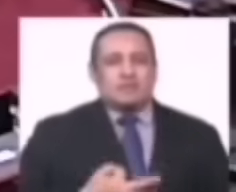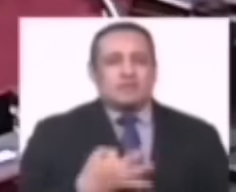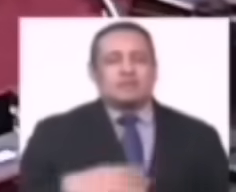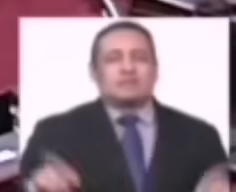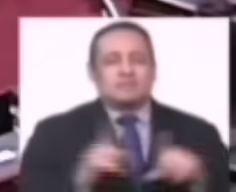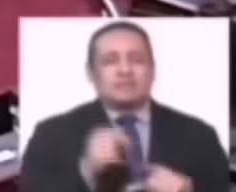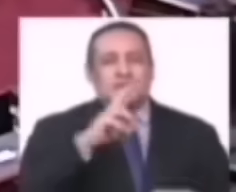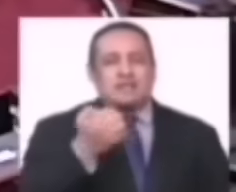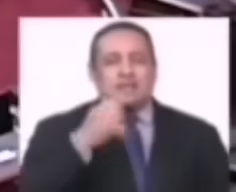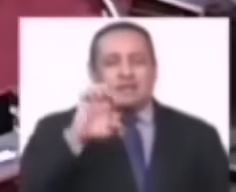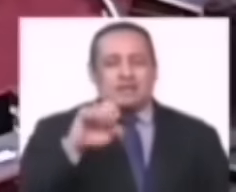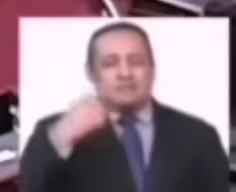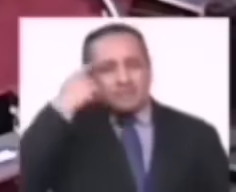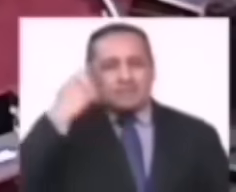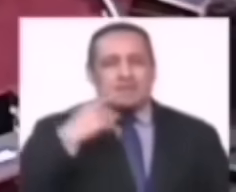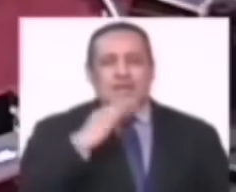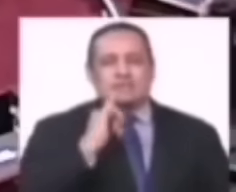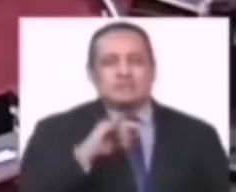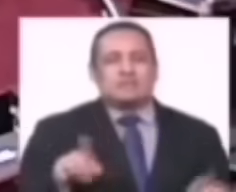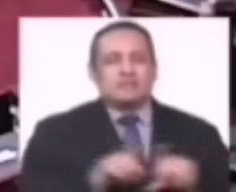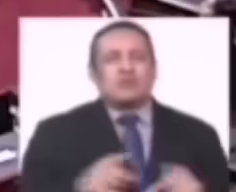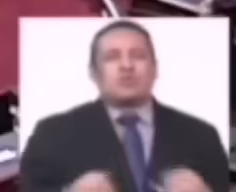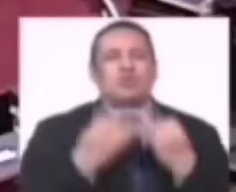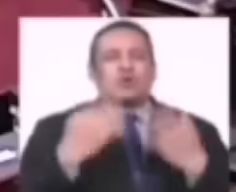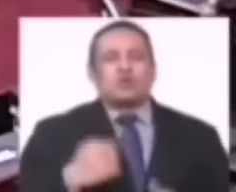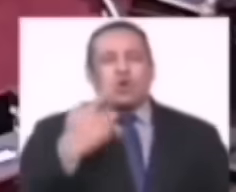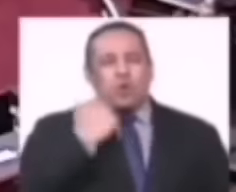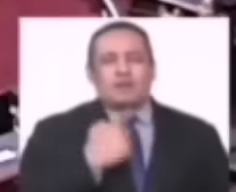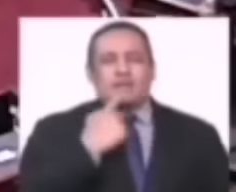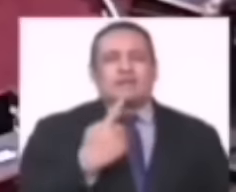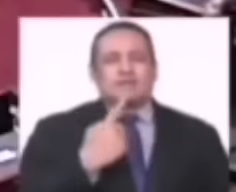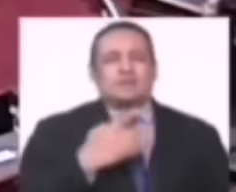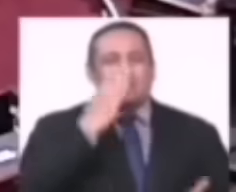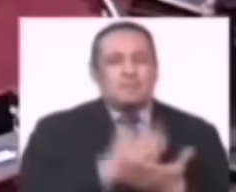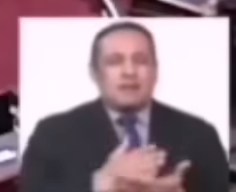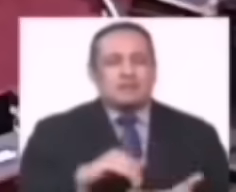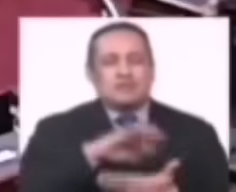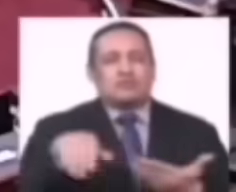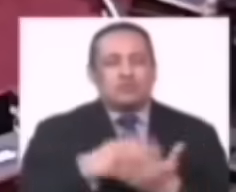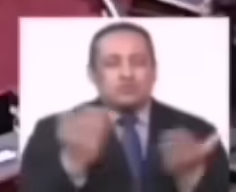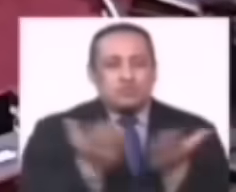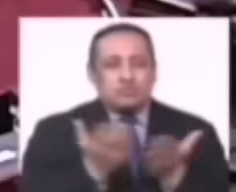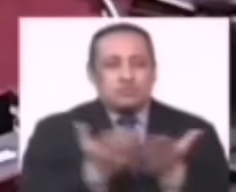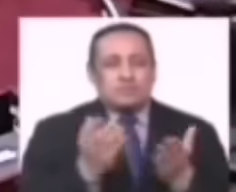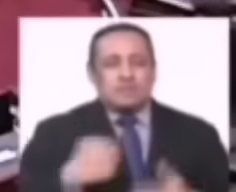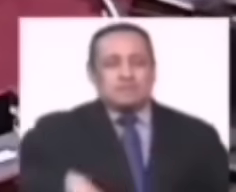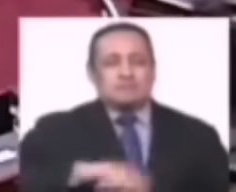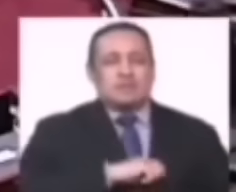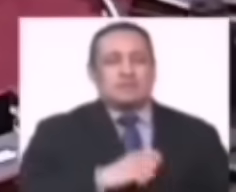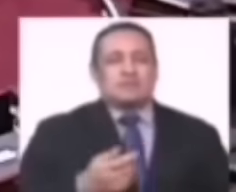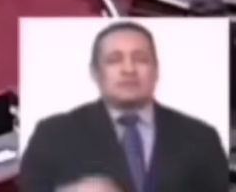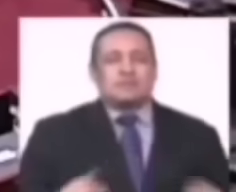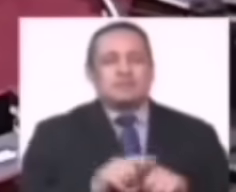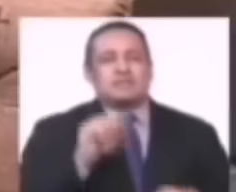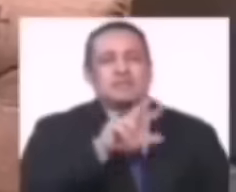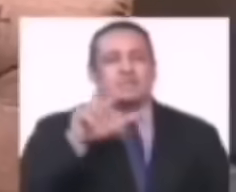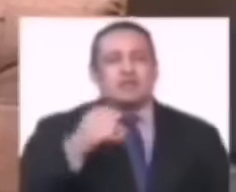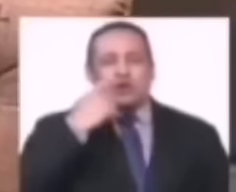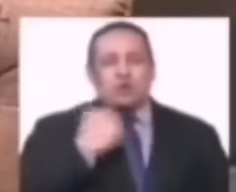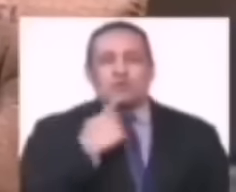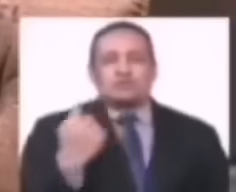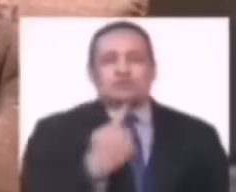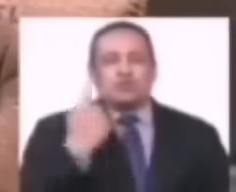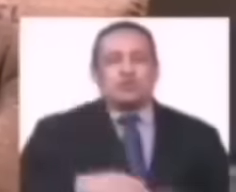debe pensar así. ¿Saben cuántos hombres son parte de la academia en España? 33 hombres y solo